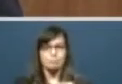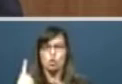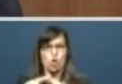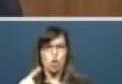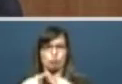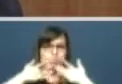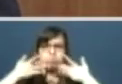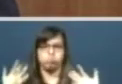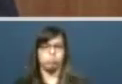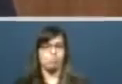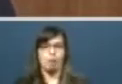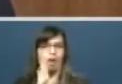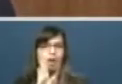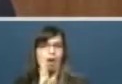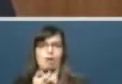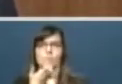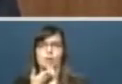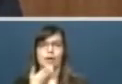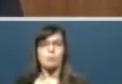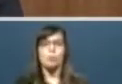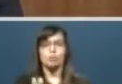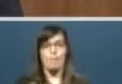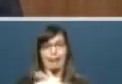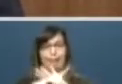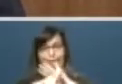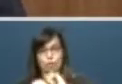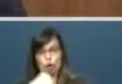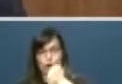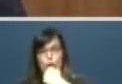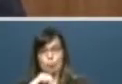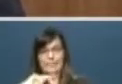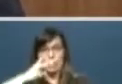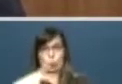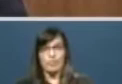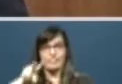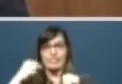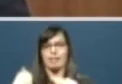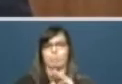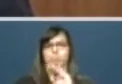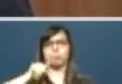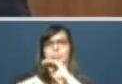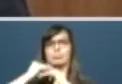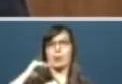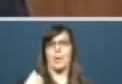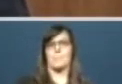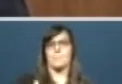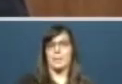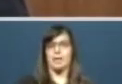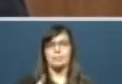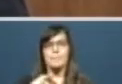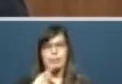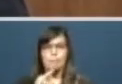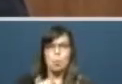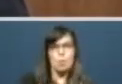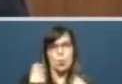como el ya citado de la salida de la segunda recesión y el inicio de la recuperación el de la tímida mejoría de las